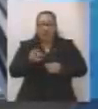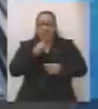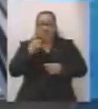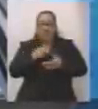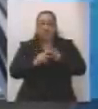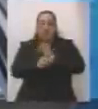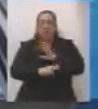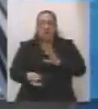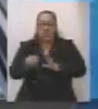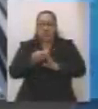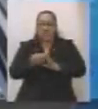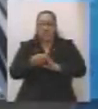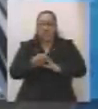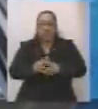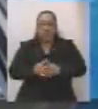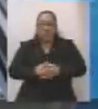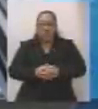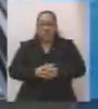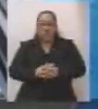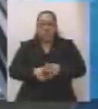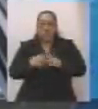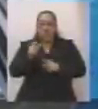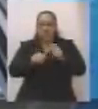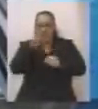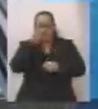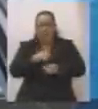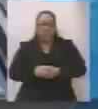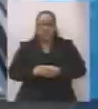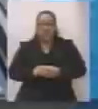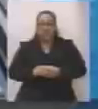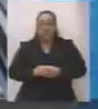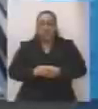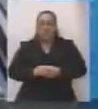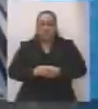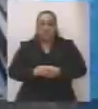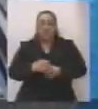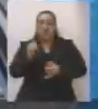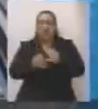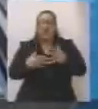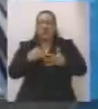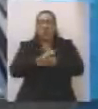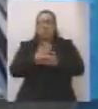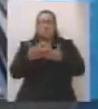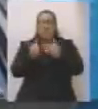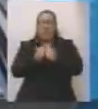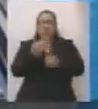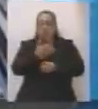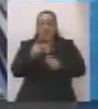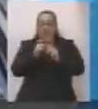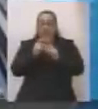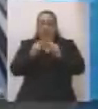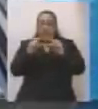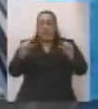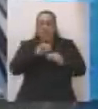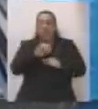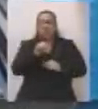sea un valor agregado característico de todos los peruanos. Finalmente, quiero compartir con ustedes una frase